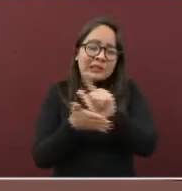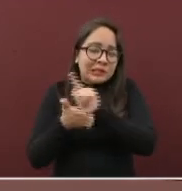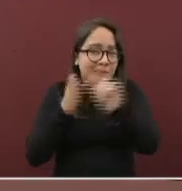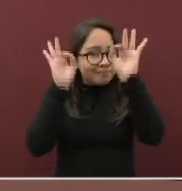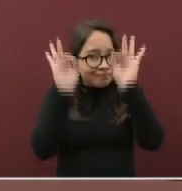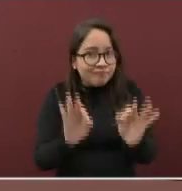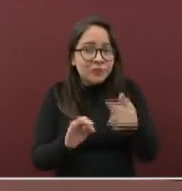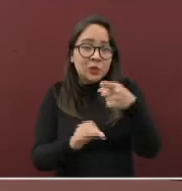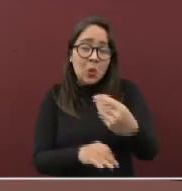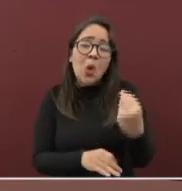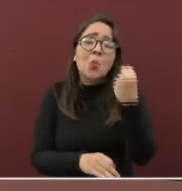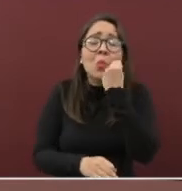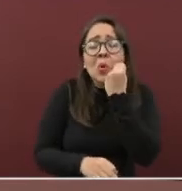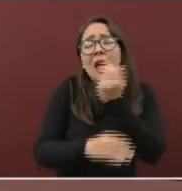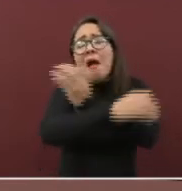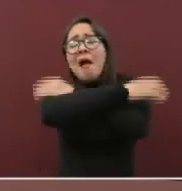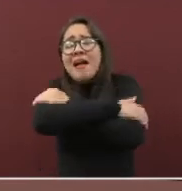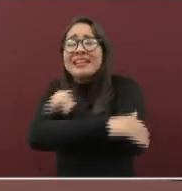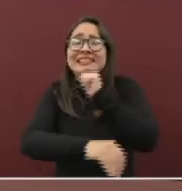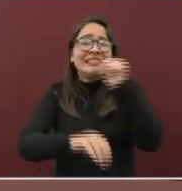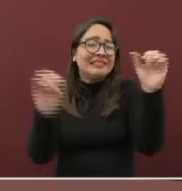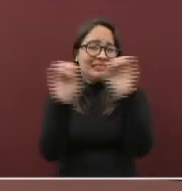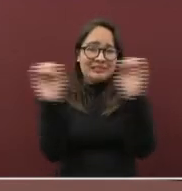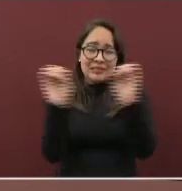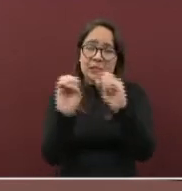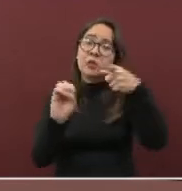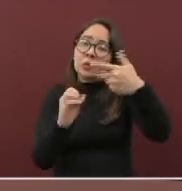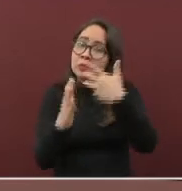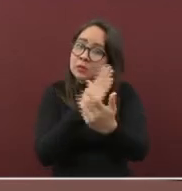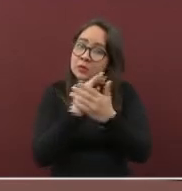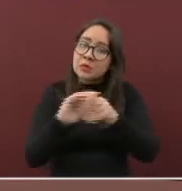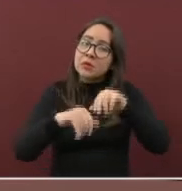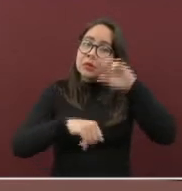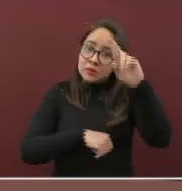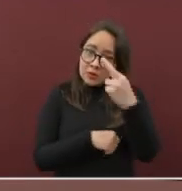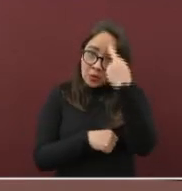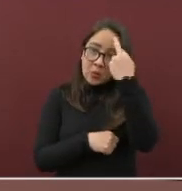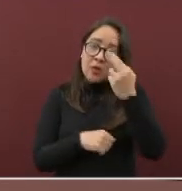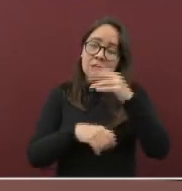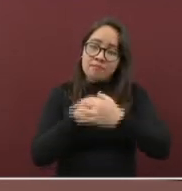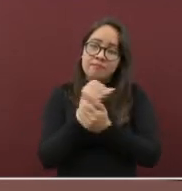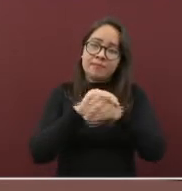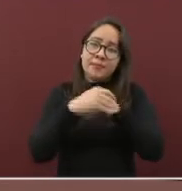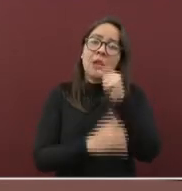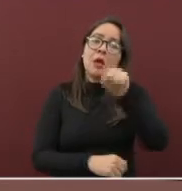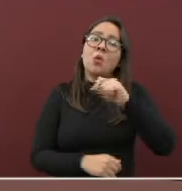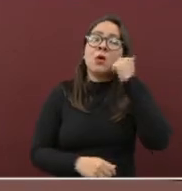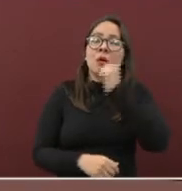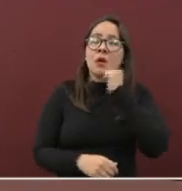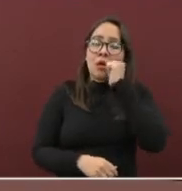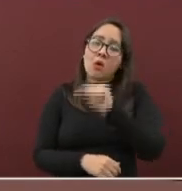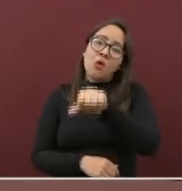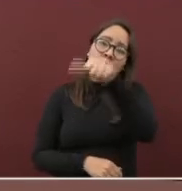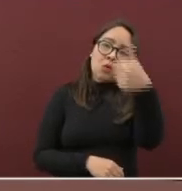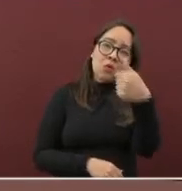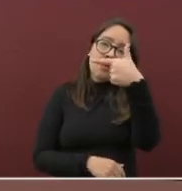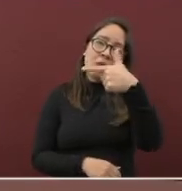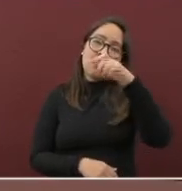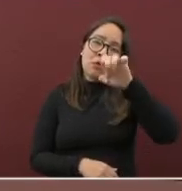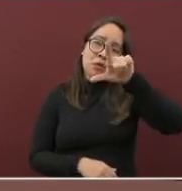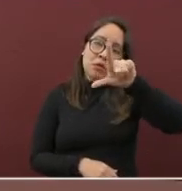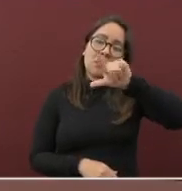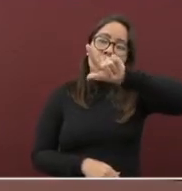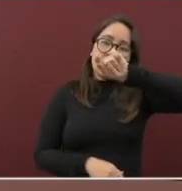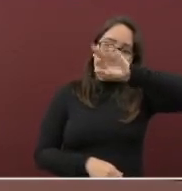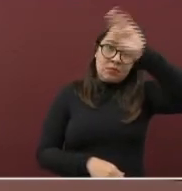mano, beso y abrazo y lávese frecuentemente las manos con agua y jabón o utilice un gel antibacterial